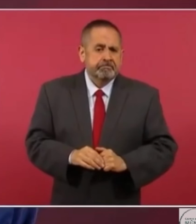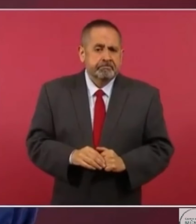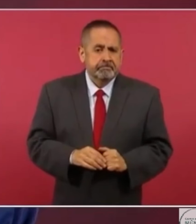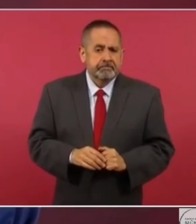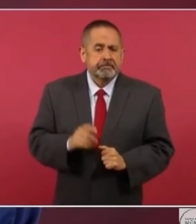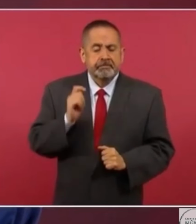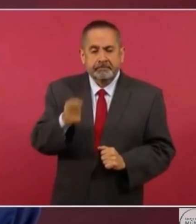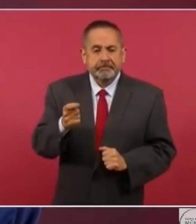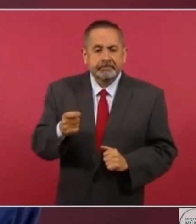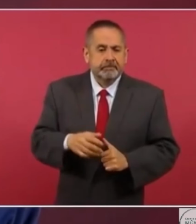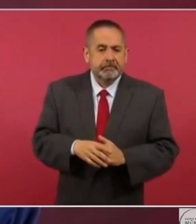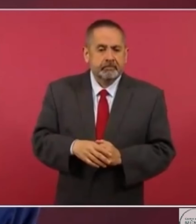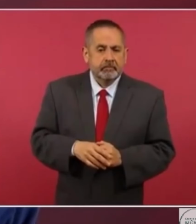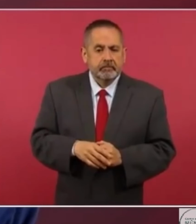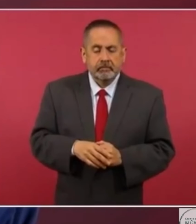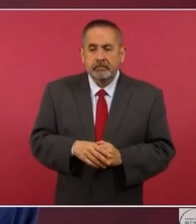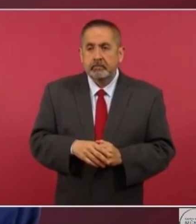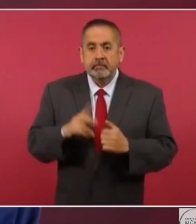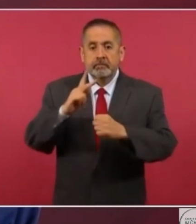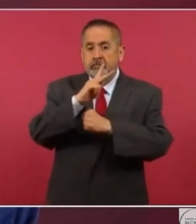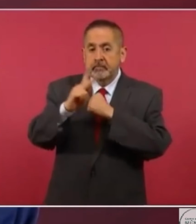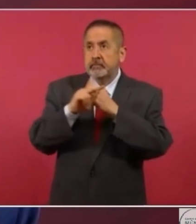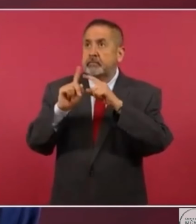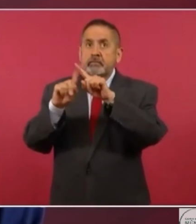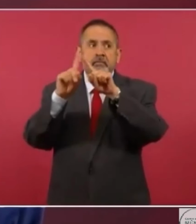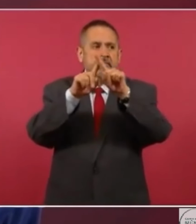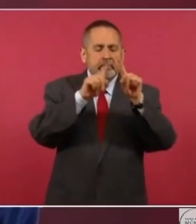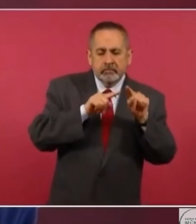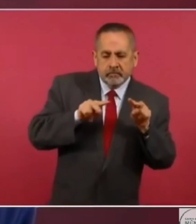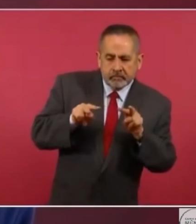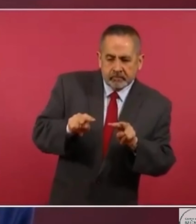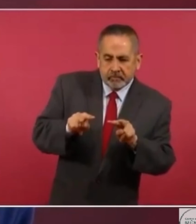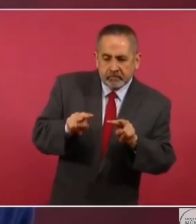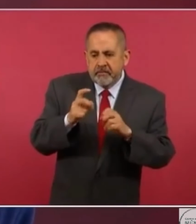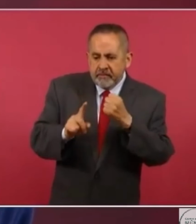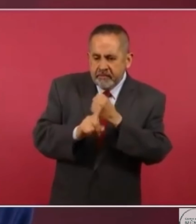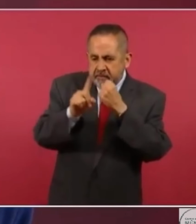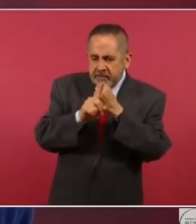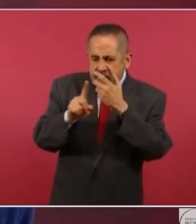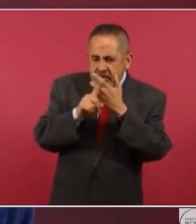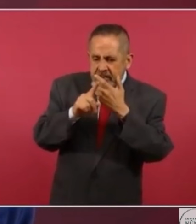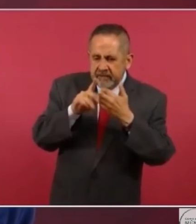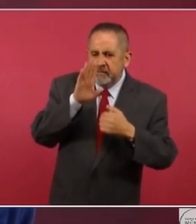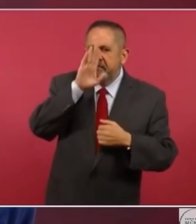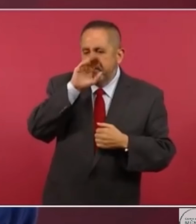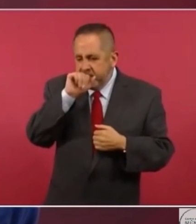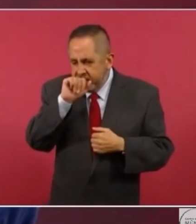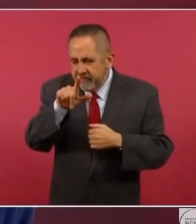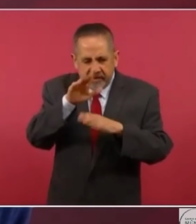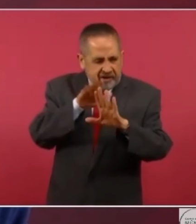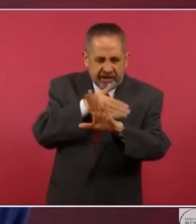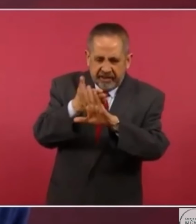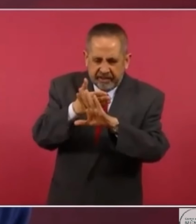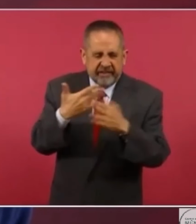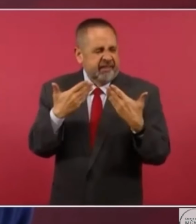que en el concierto de las naciones no se permita que haya